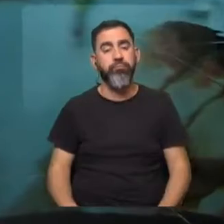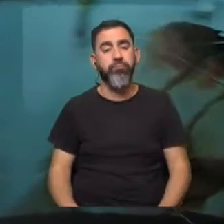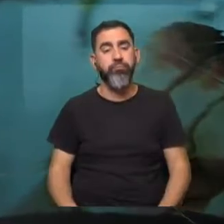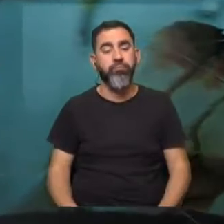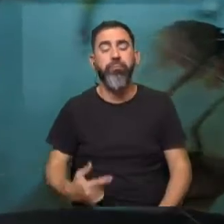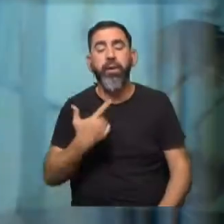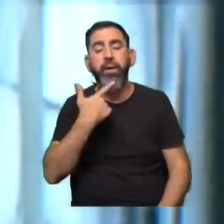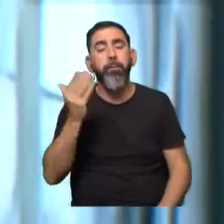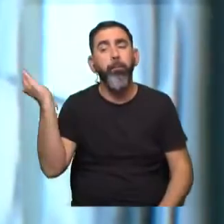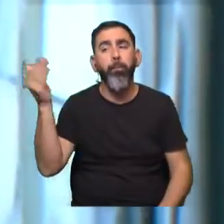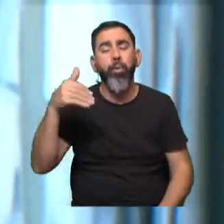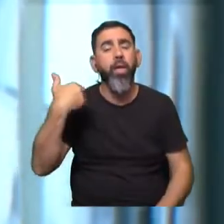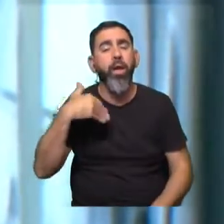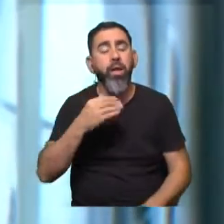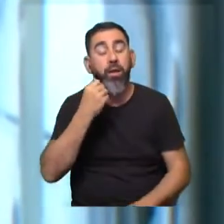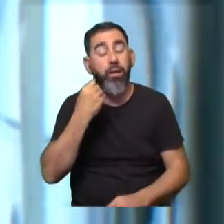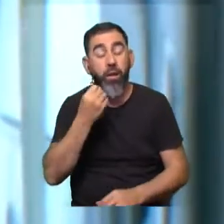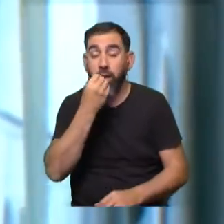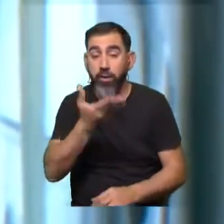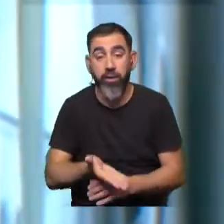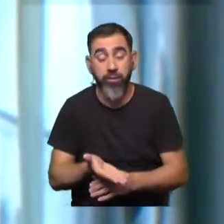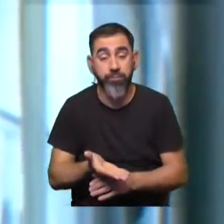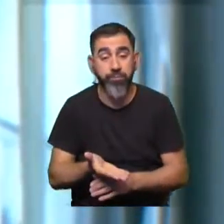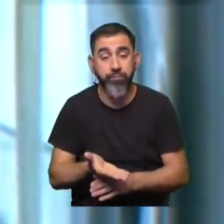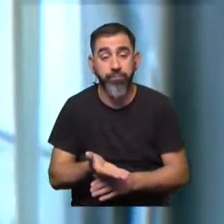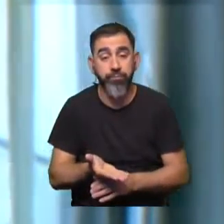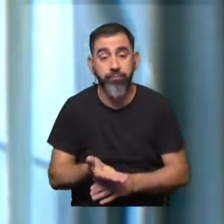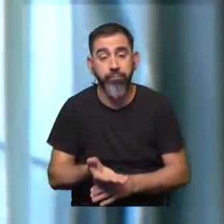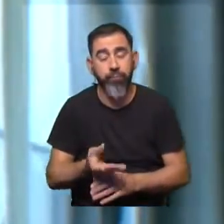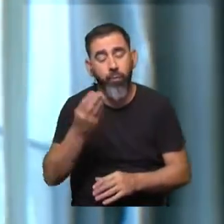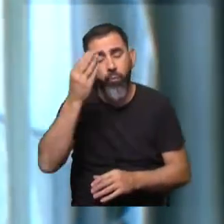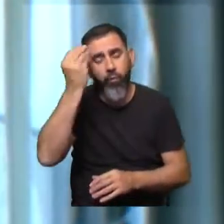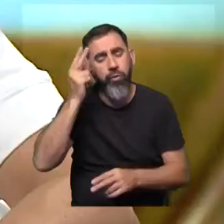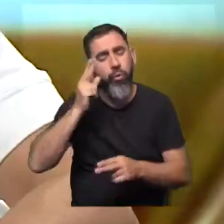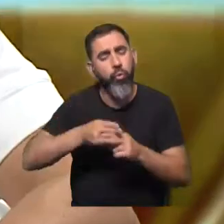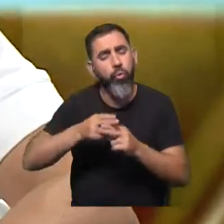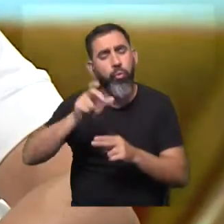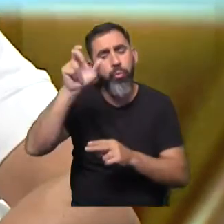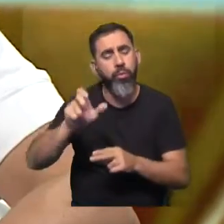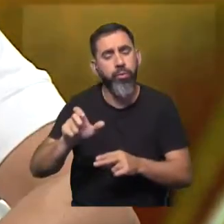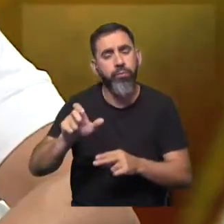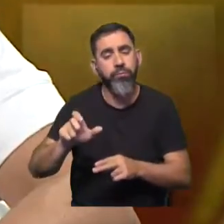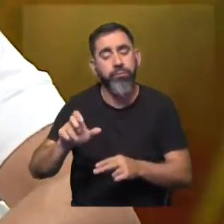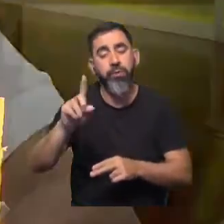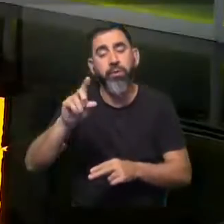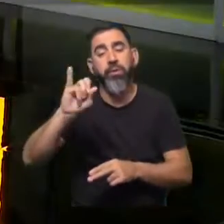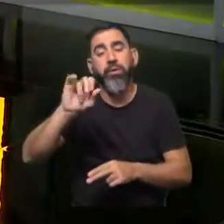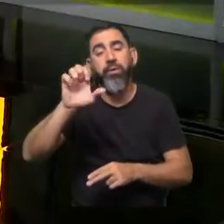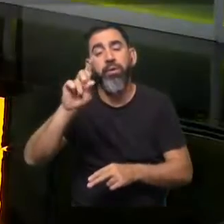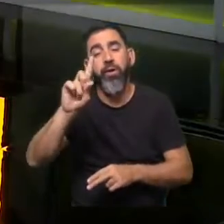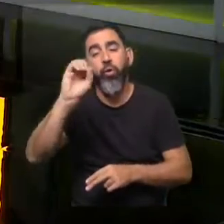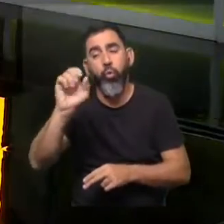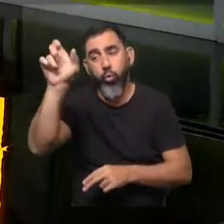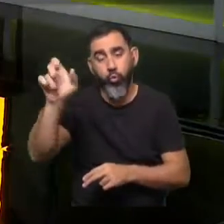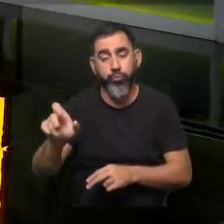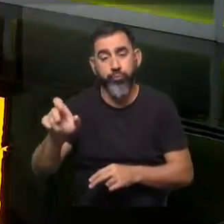desde Argentina me parece que es muy valioso en ese sentido, ¿no? Ahora se me escapa el nombre del investigador Diego Libeskind. Ahí está, sí. Diego Libeskind,